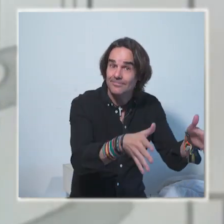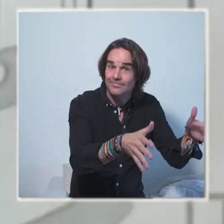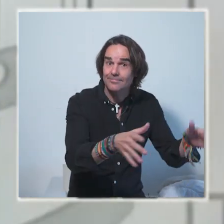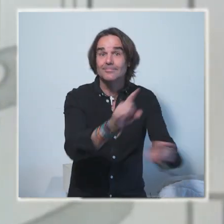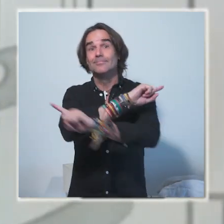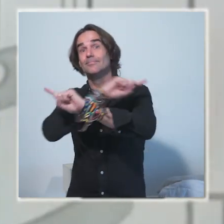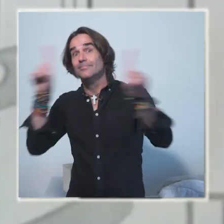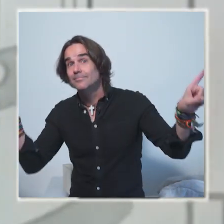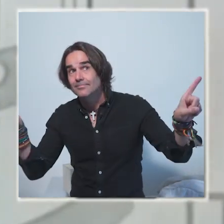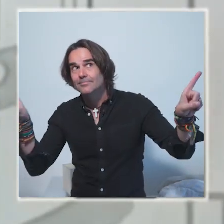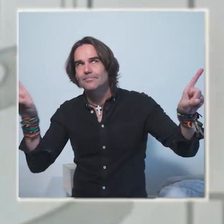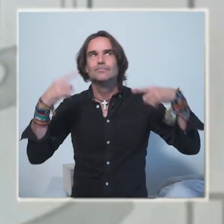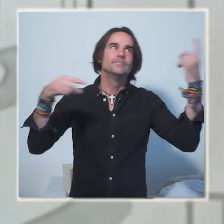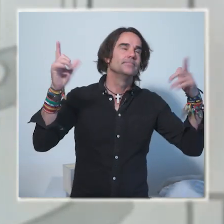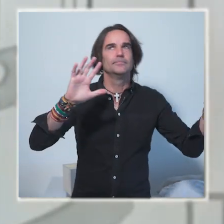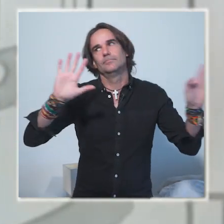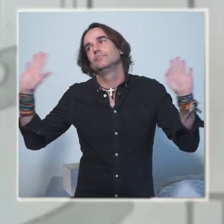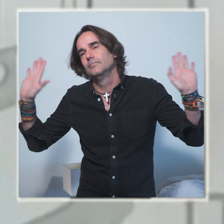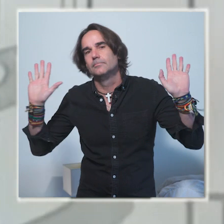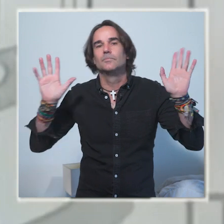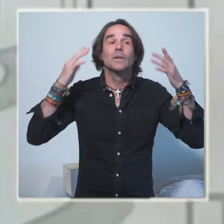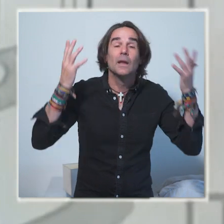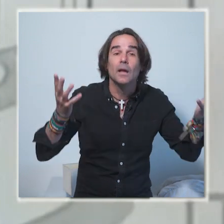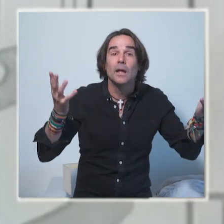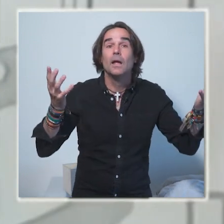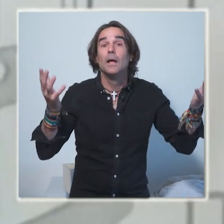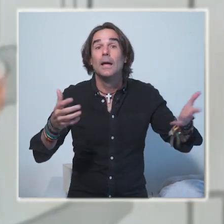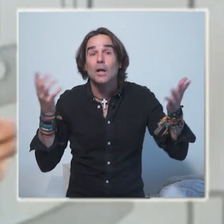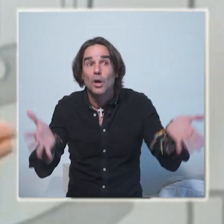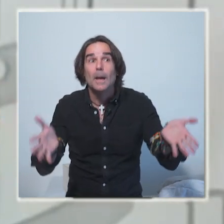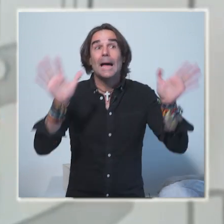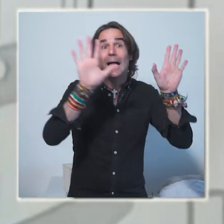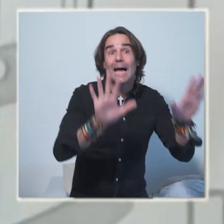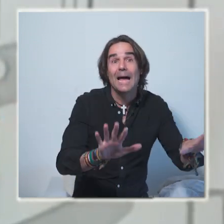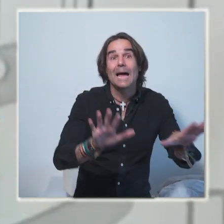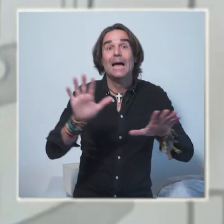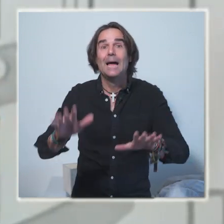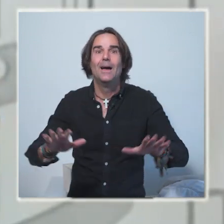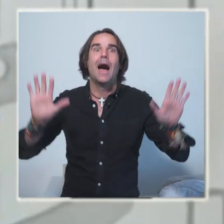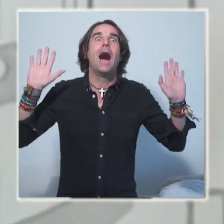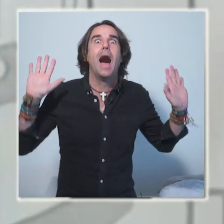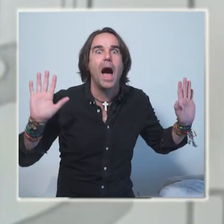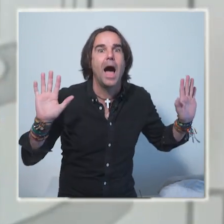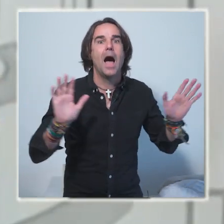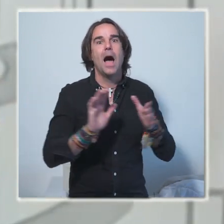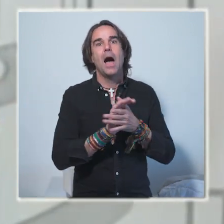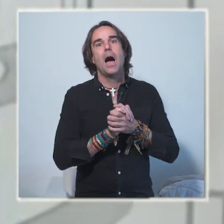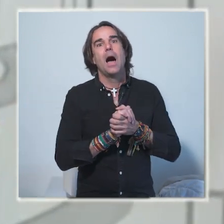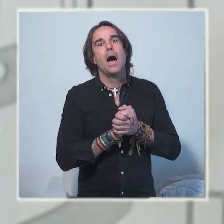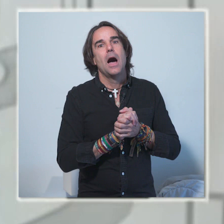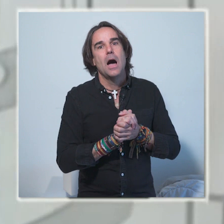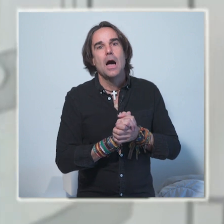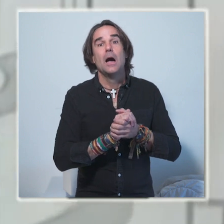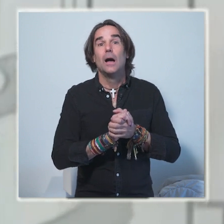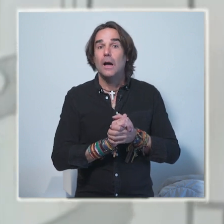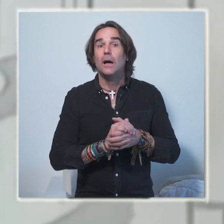Los ERTE no son parados, los ERTE los hemos hecho para no destruir empleo, y vuelvo a decir que por eso la